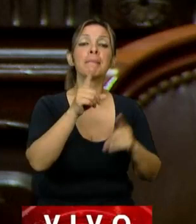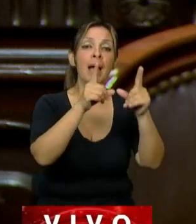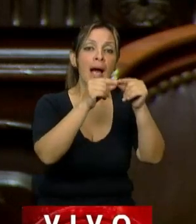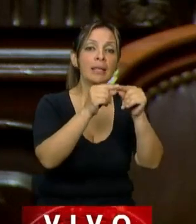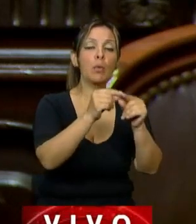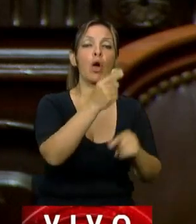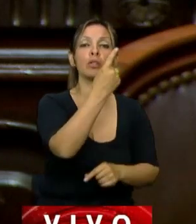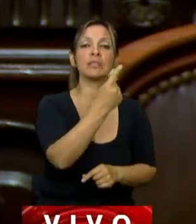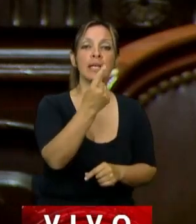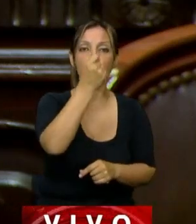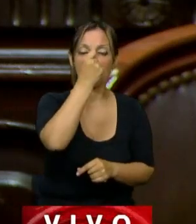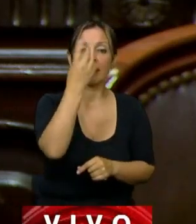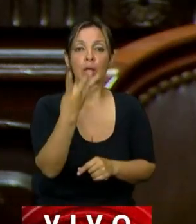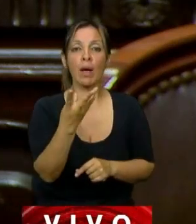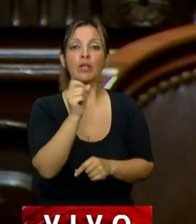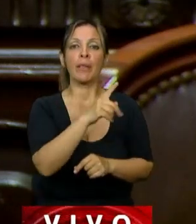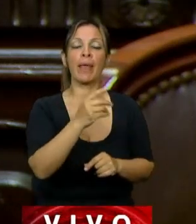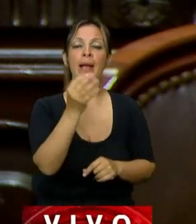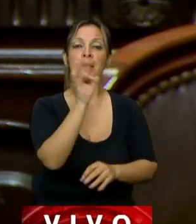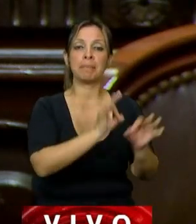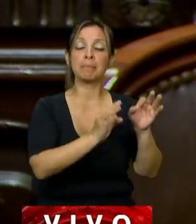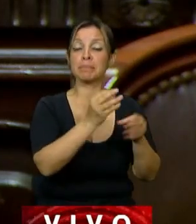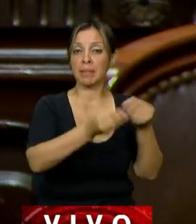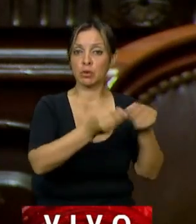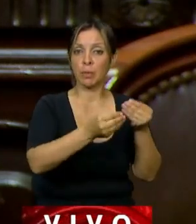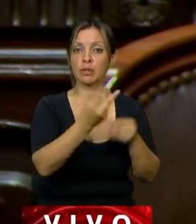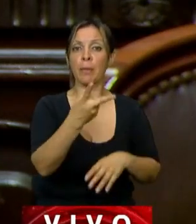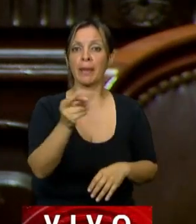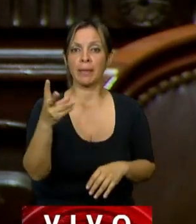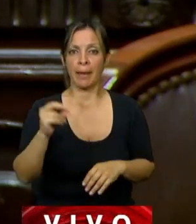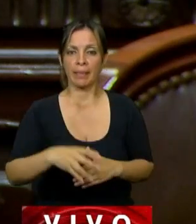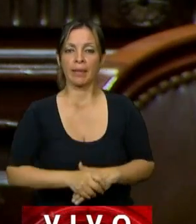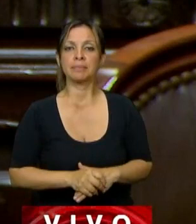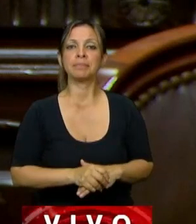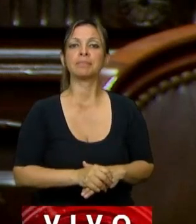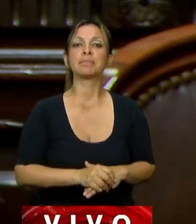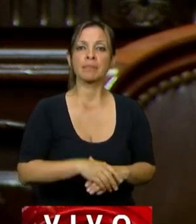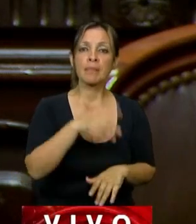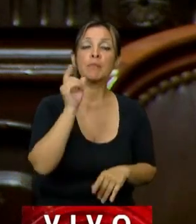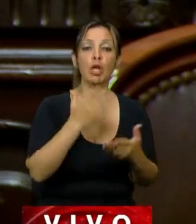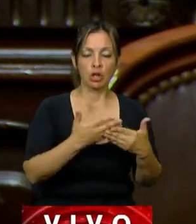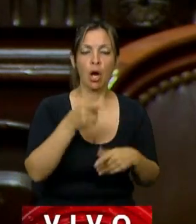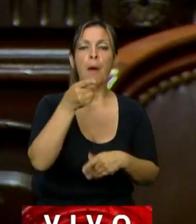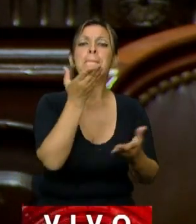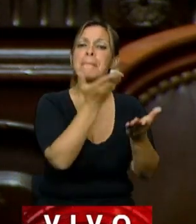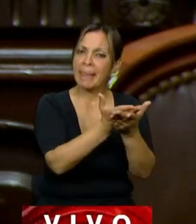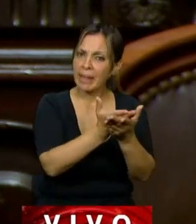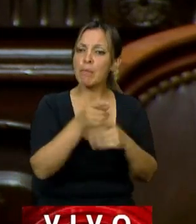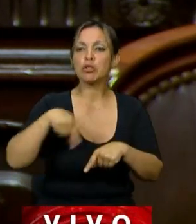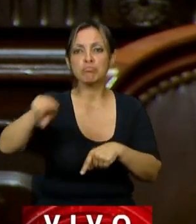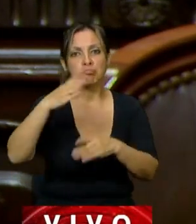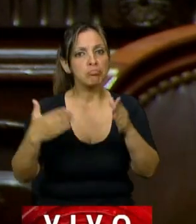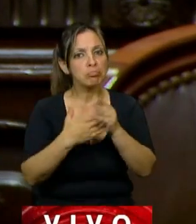124 en el presupuesto 2020. Por eso le pedimos a la dirigencia que sea responsable cuando se asumen